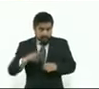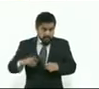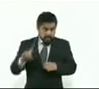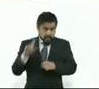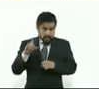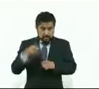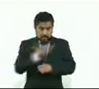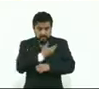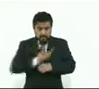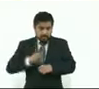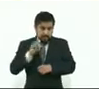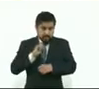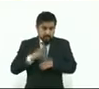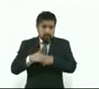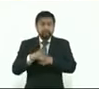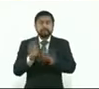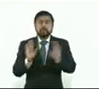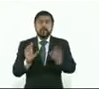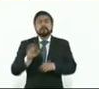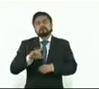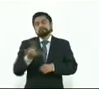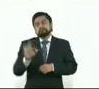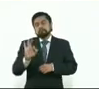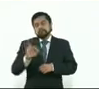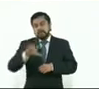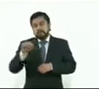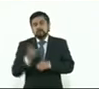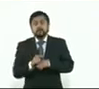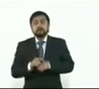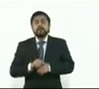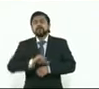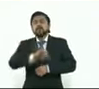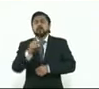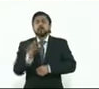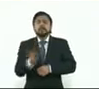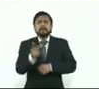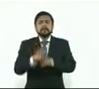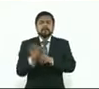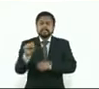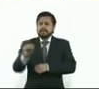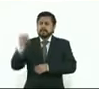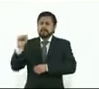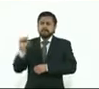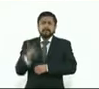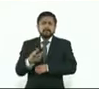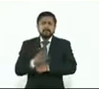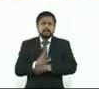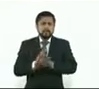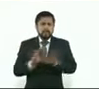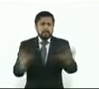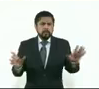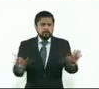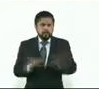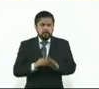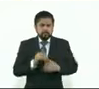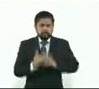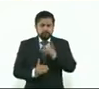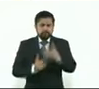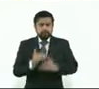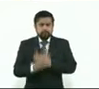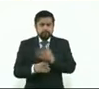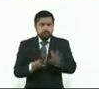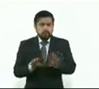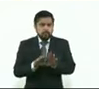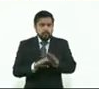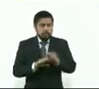quisiera preguntarle al secretario de Gobierno, el sábado pasado publicaban un mecanismo para atender las denuncias contra las